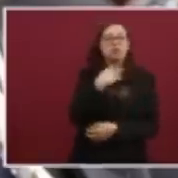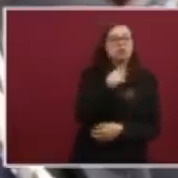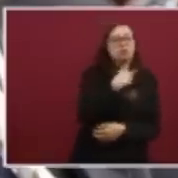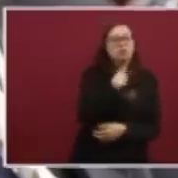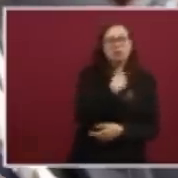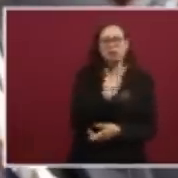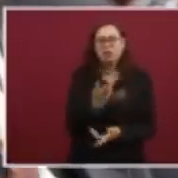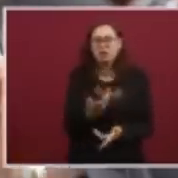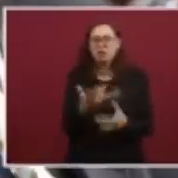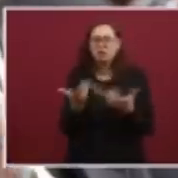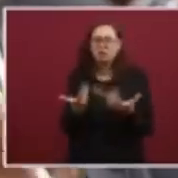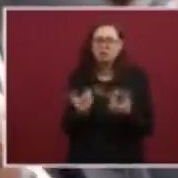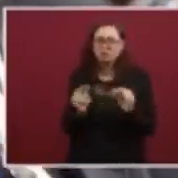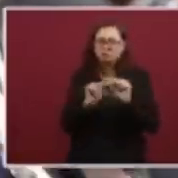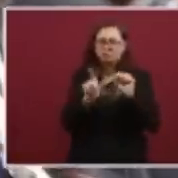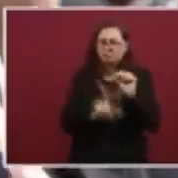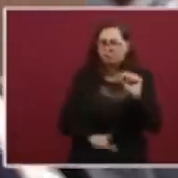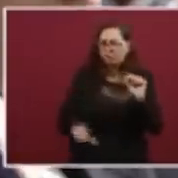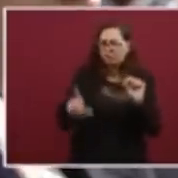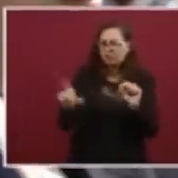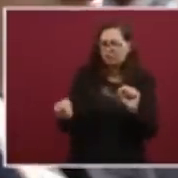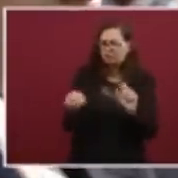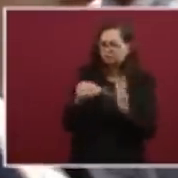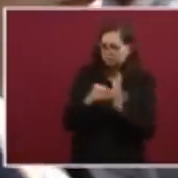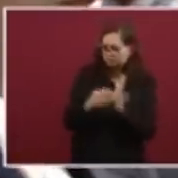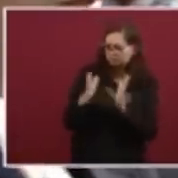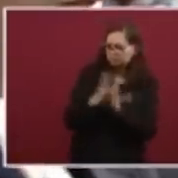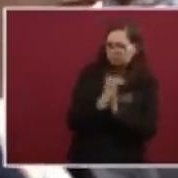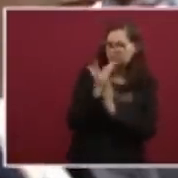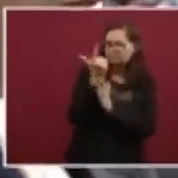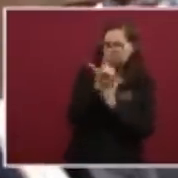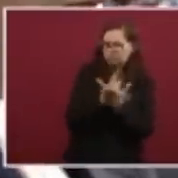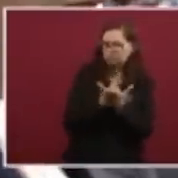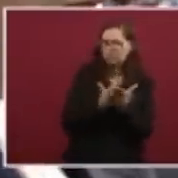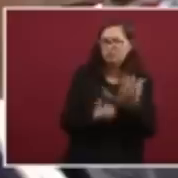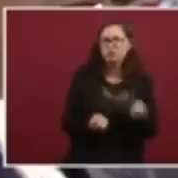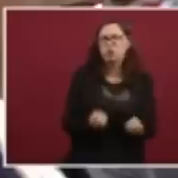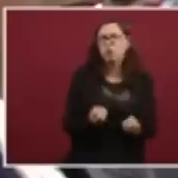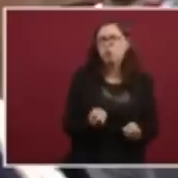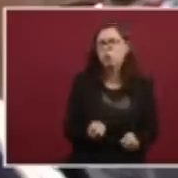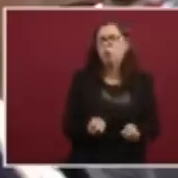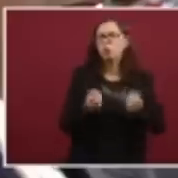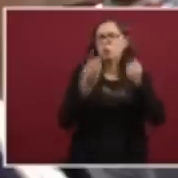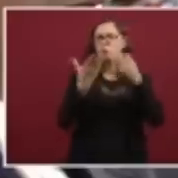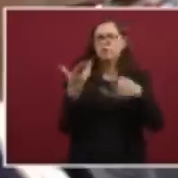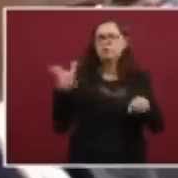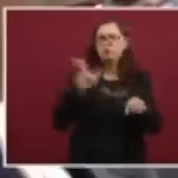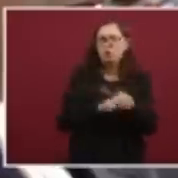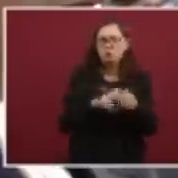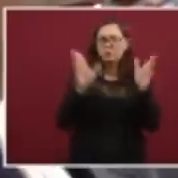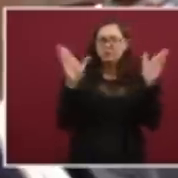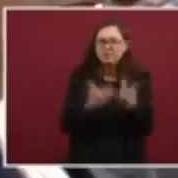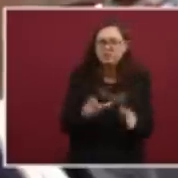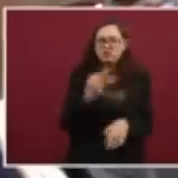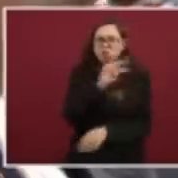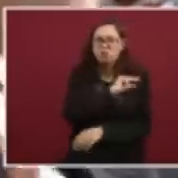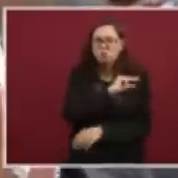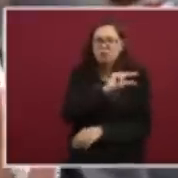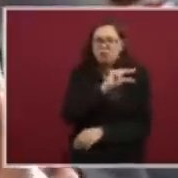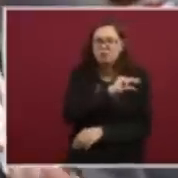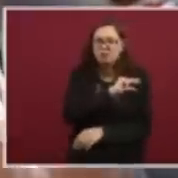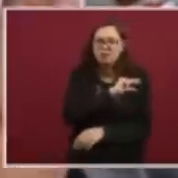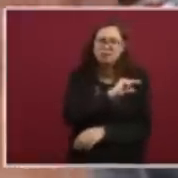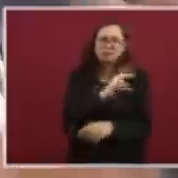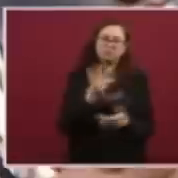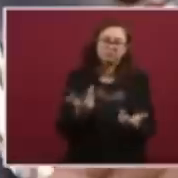México no hay un registro exacto de cuántas clínicas o consultorios existen privados, porque se